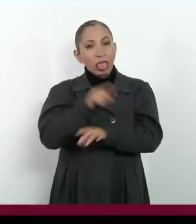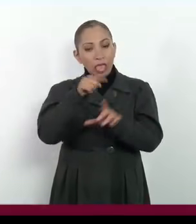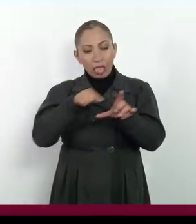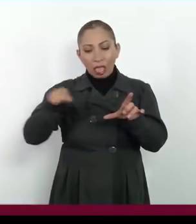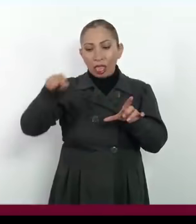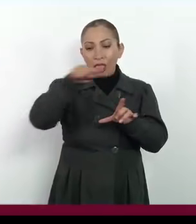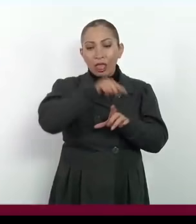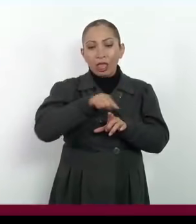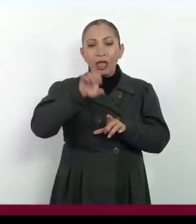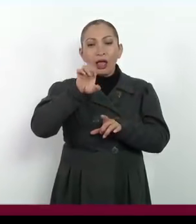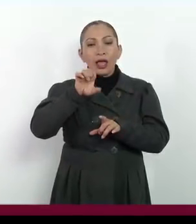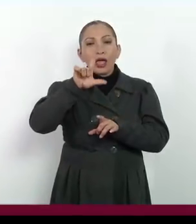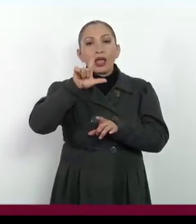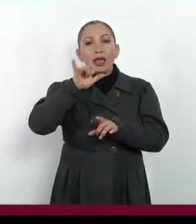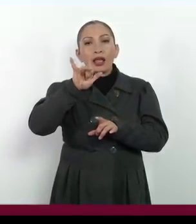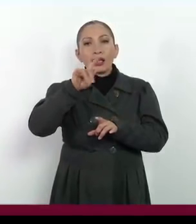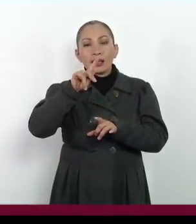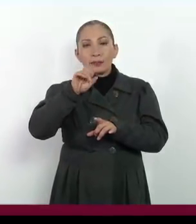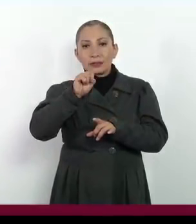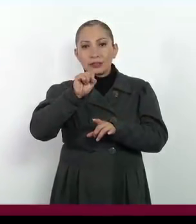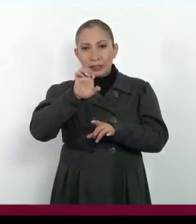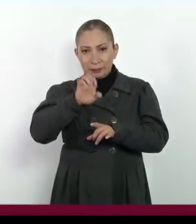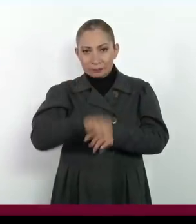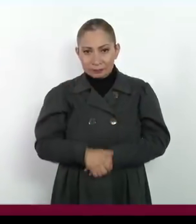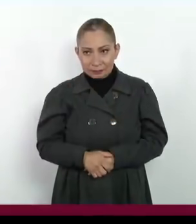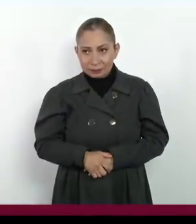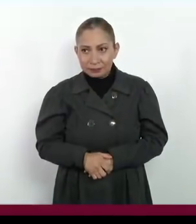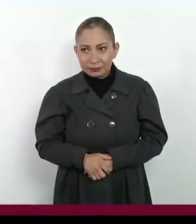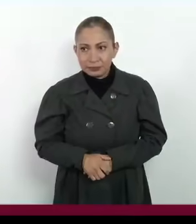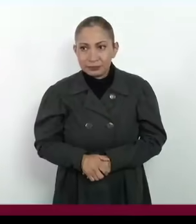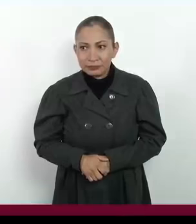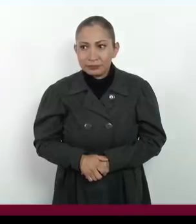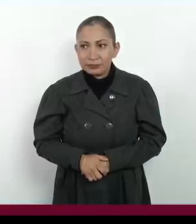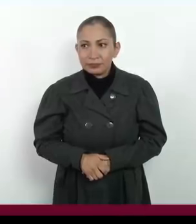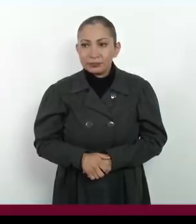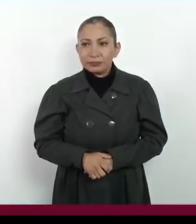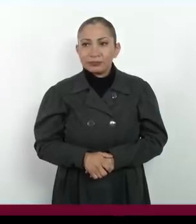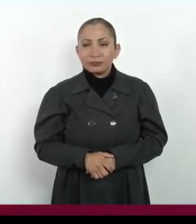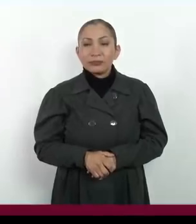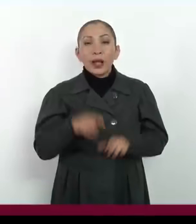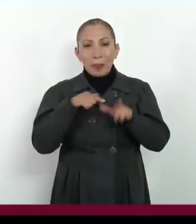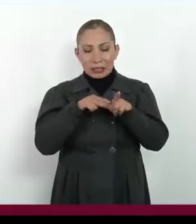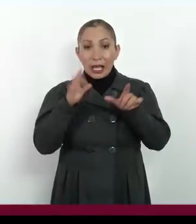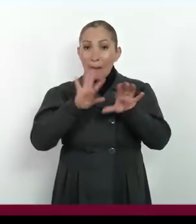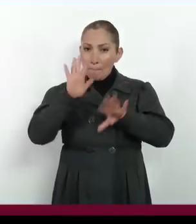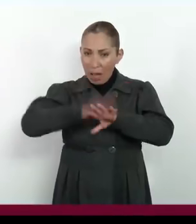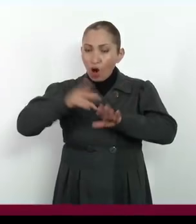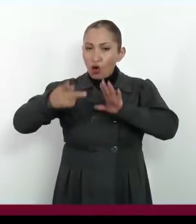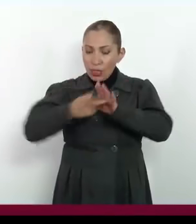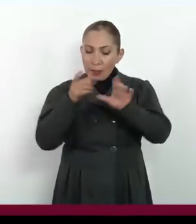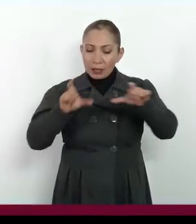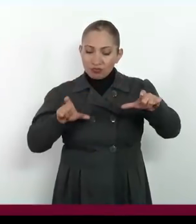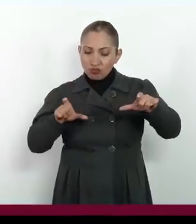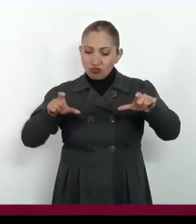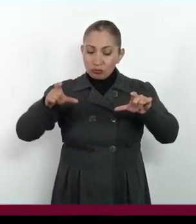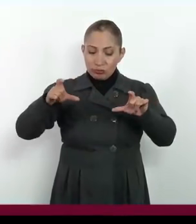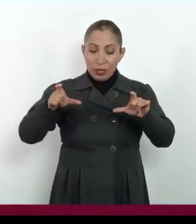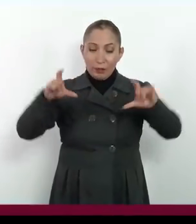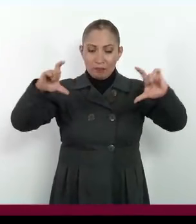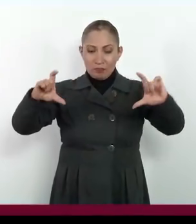elipse. Entonces, voy a utilizar este punto de aquí, digamos, como de anclaje. Y voy a seguir rotando nuestro